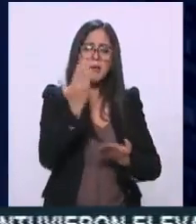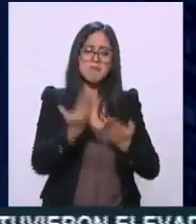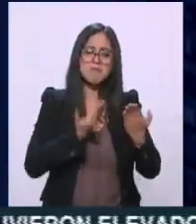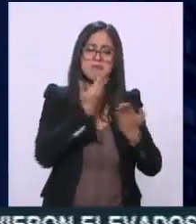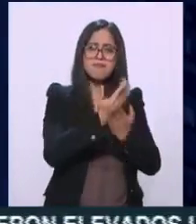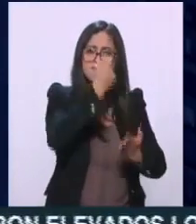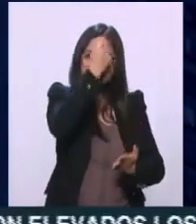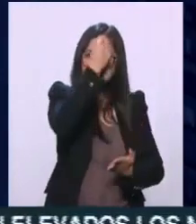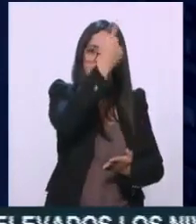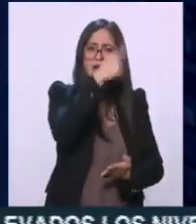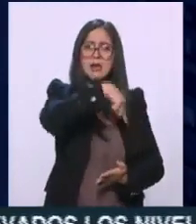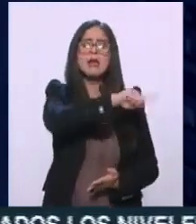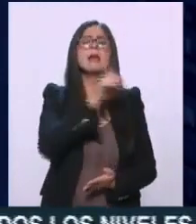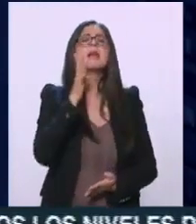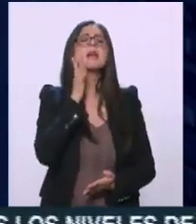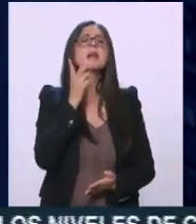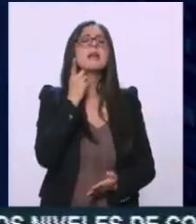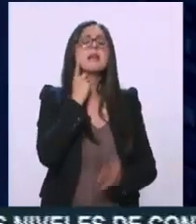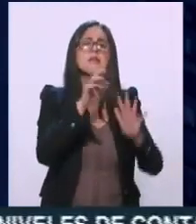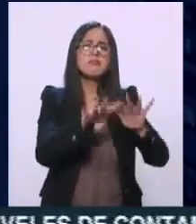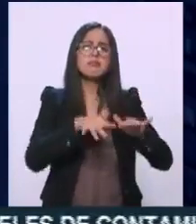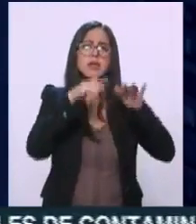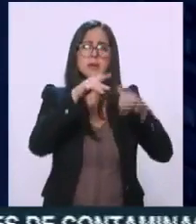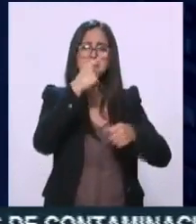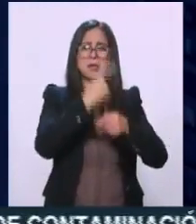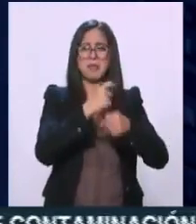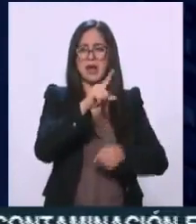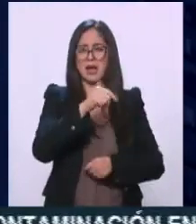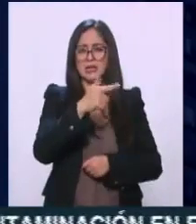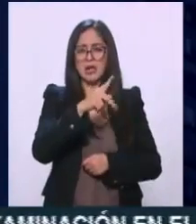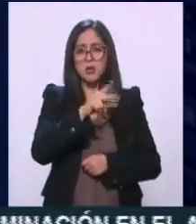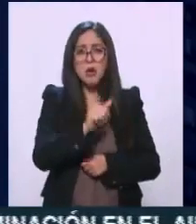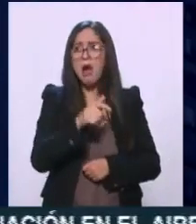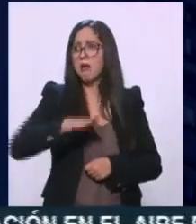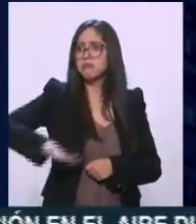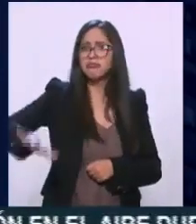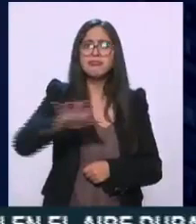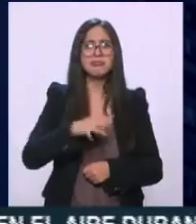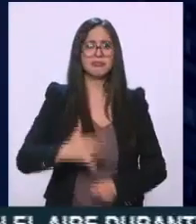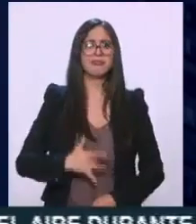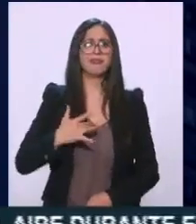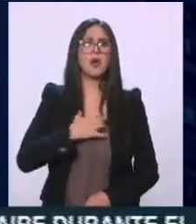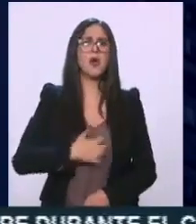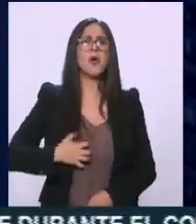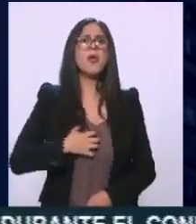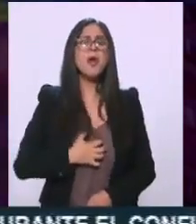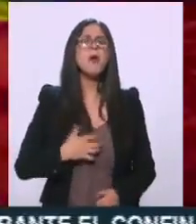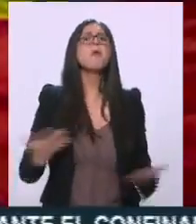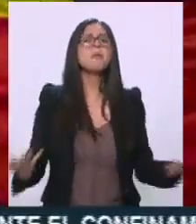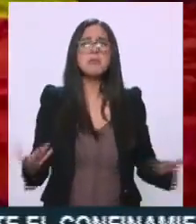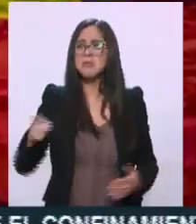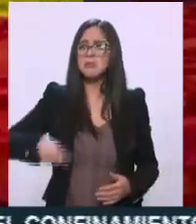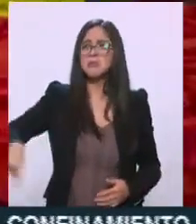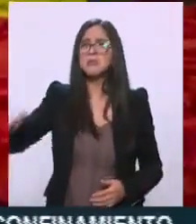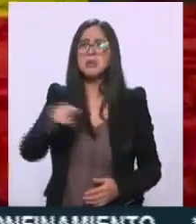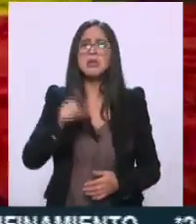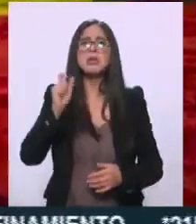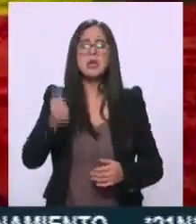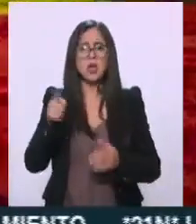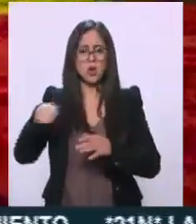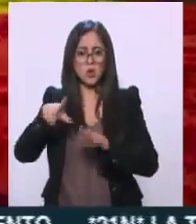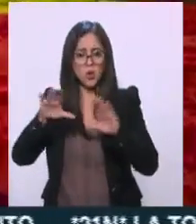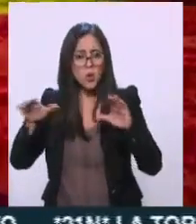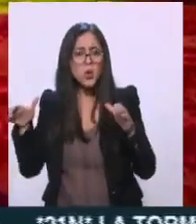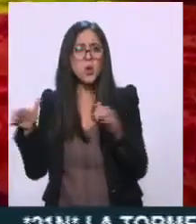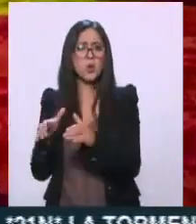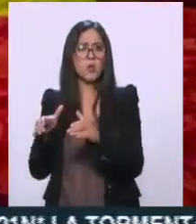primera legislatura del Congreso de la Ciudad. Estamos contentos porque es una de las exigencias que se